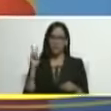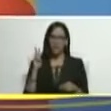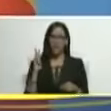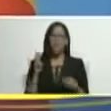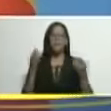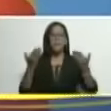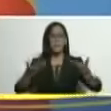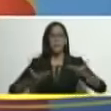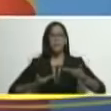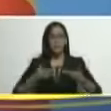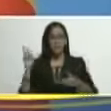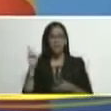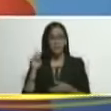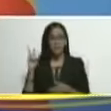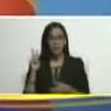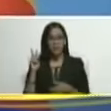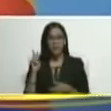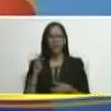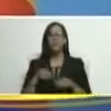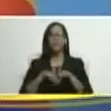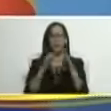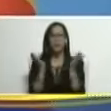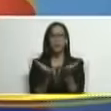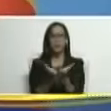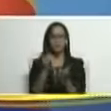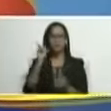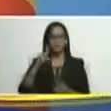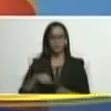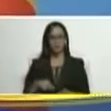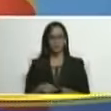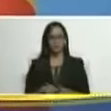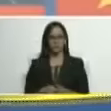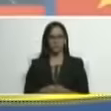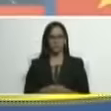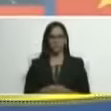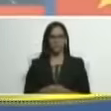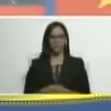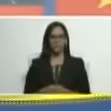Venezuela y para el mundo.